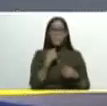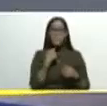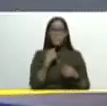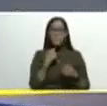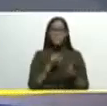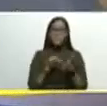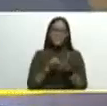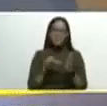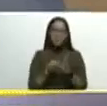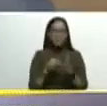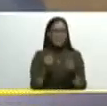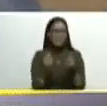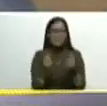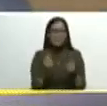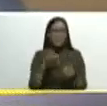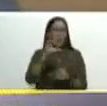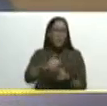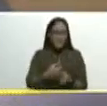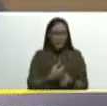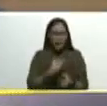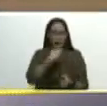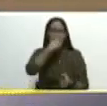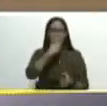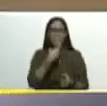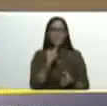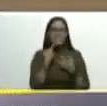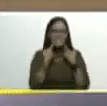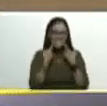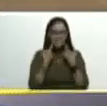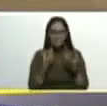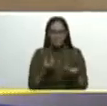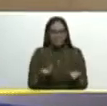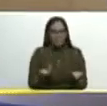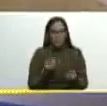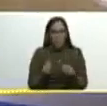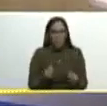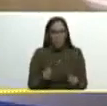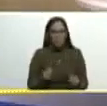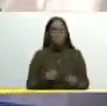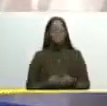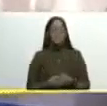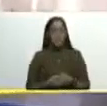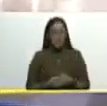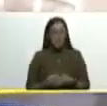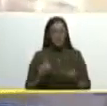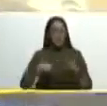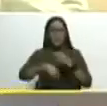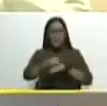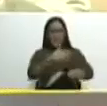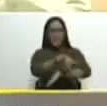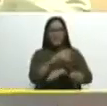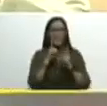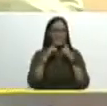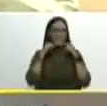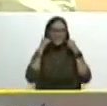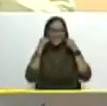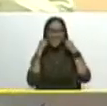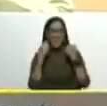recursos para poder pagar su gana su la prótesis. Vida uno con sus dientes. Sí. ¿Ah? Para salir a la calle, a sonreír, a